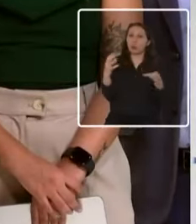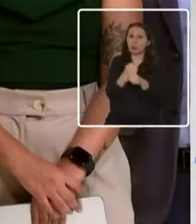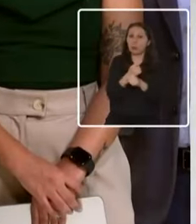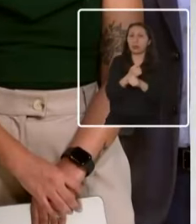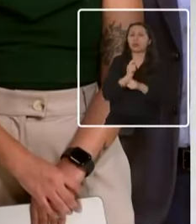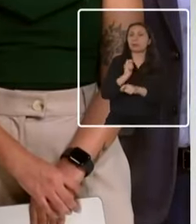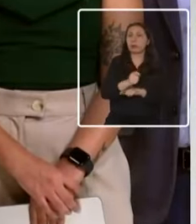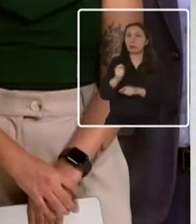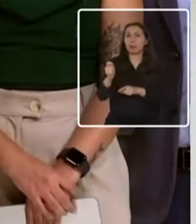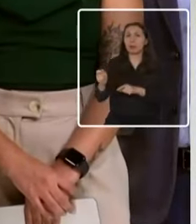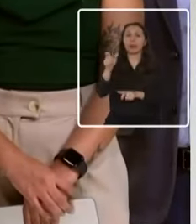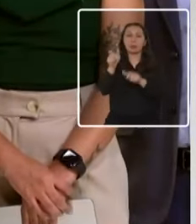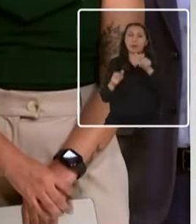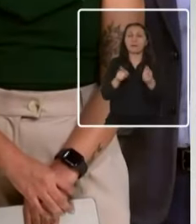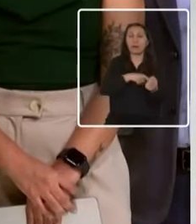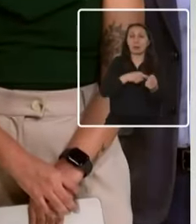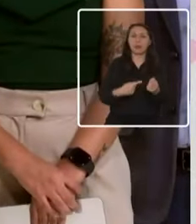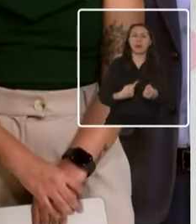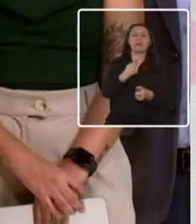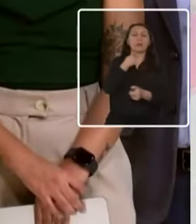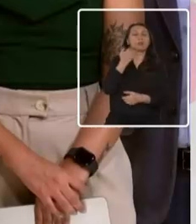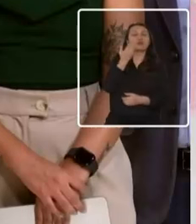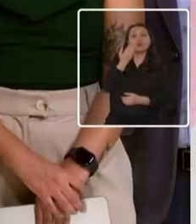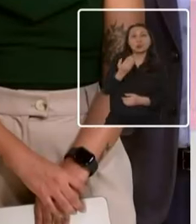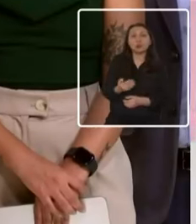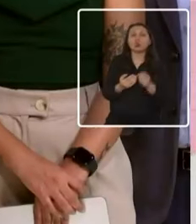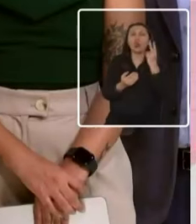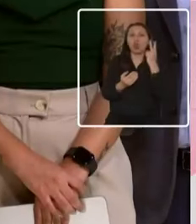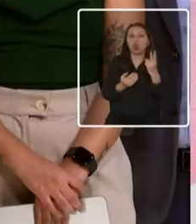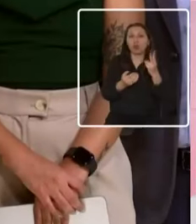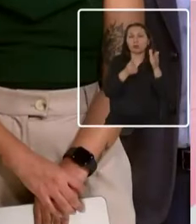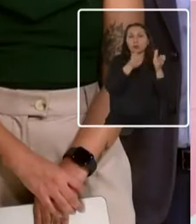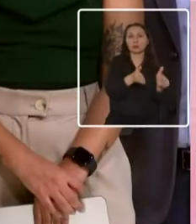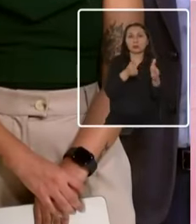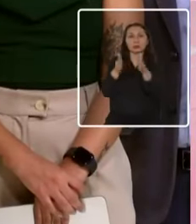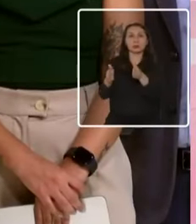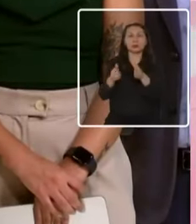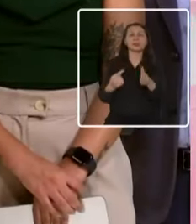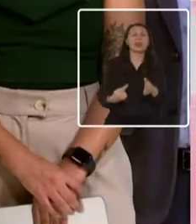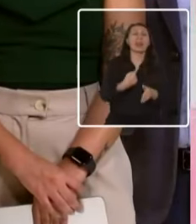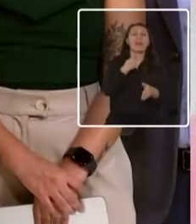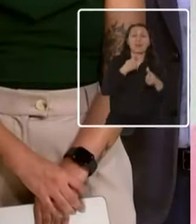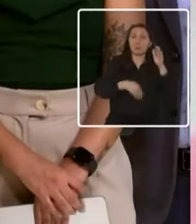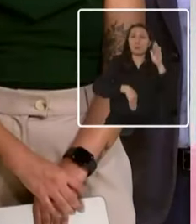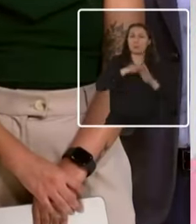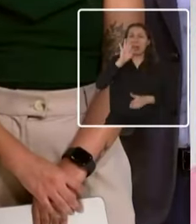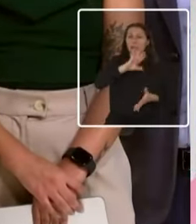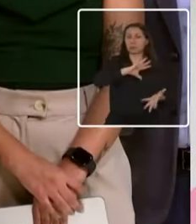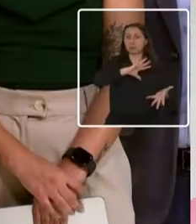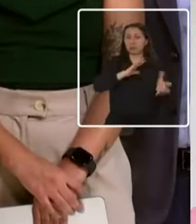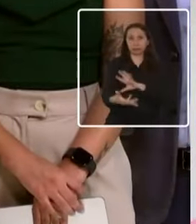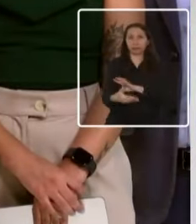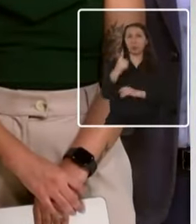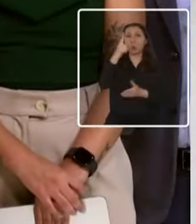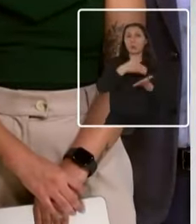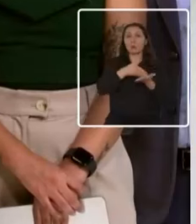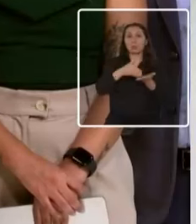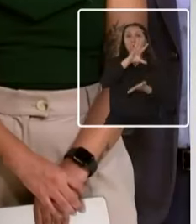a las familias afectadas en dos tramos. El tramo de afectación mayor, que va a ser